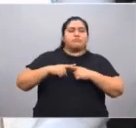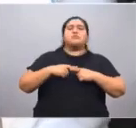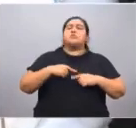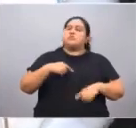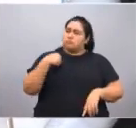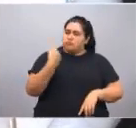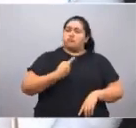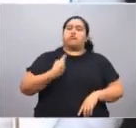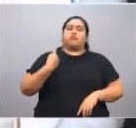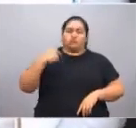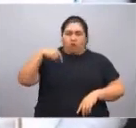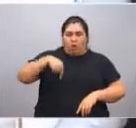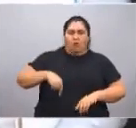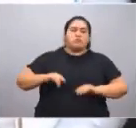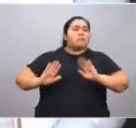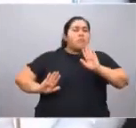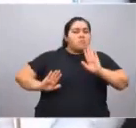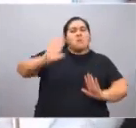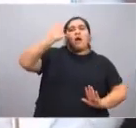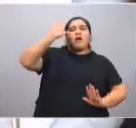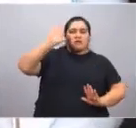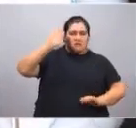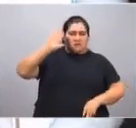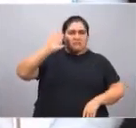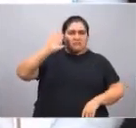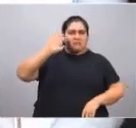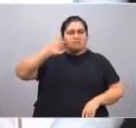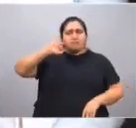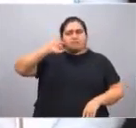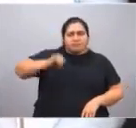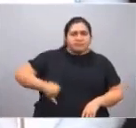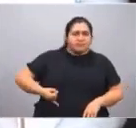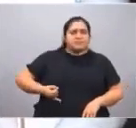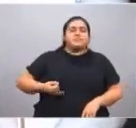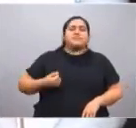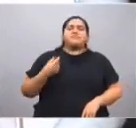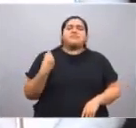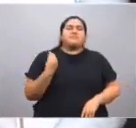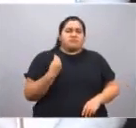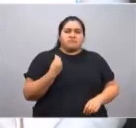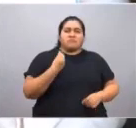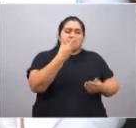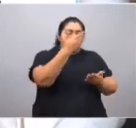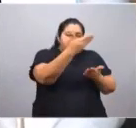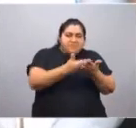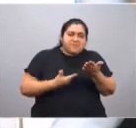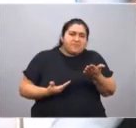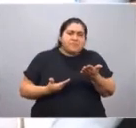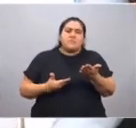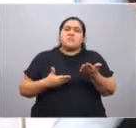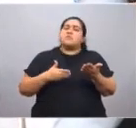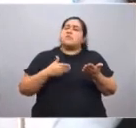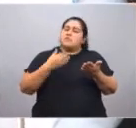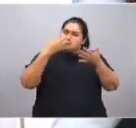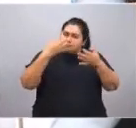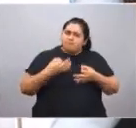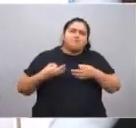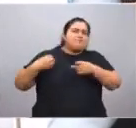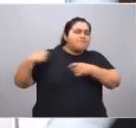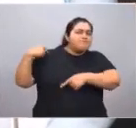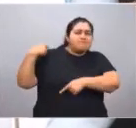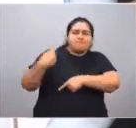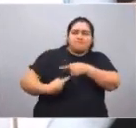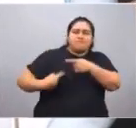votado algo que sí es resultado de una elaboración, de una doctrina, de una tradición,